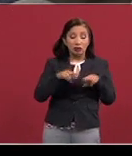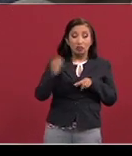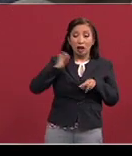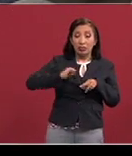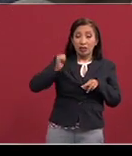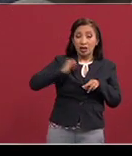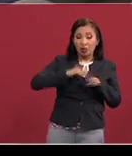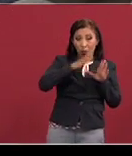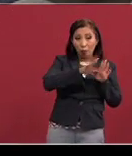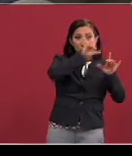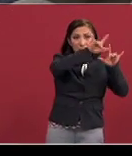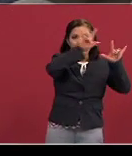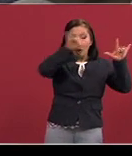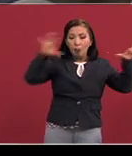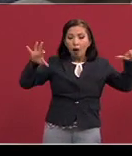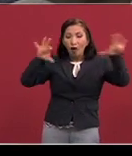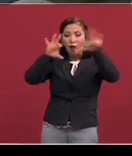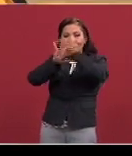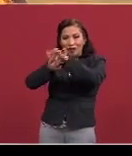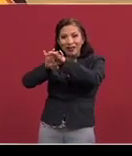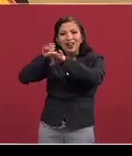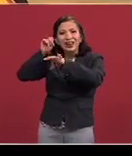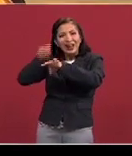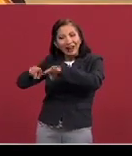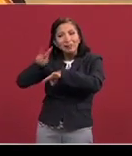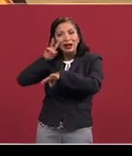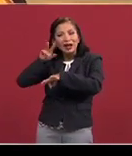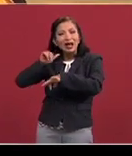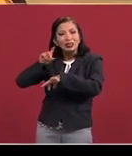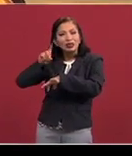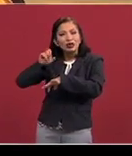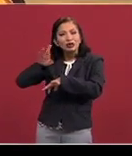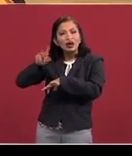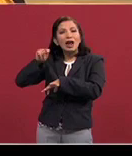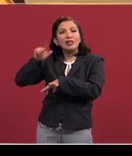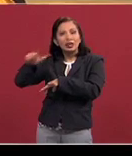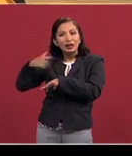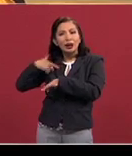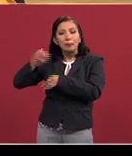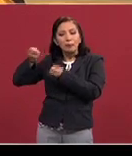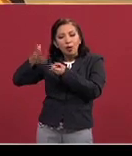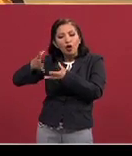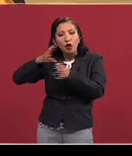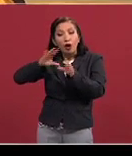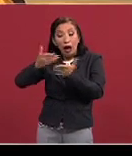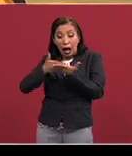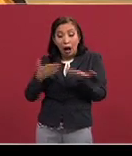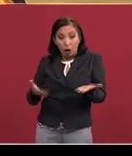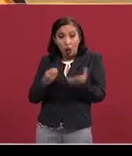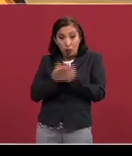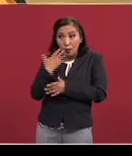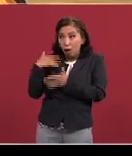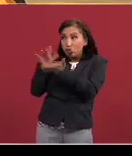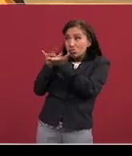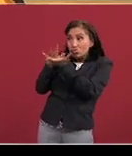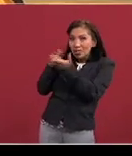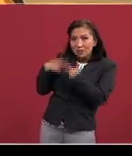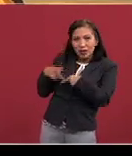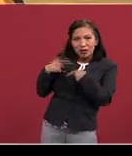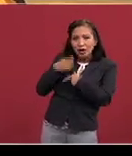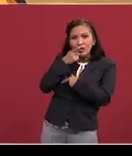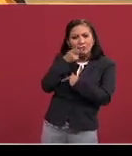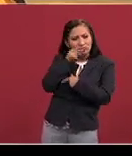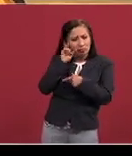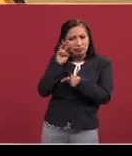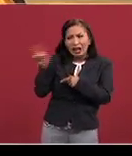anteriores y, como lo comenta nuestro curador, poder ver también las aportaciones hoy contemporáneas y decirle